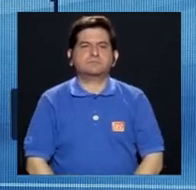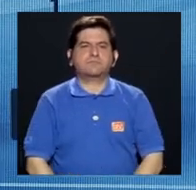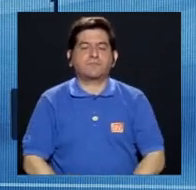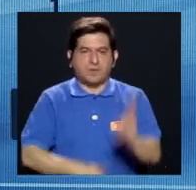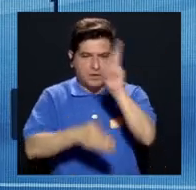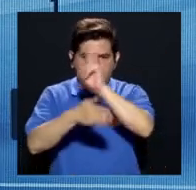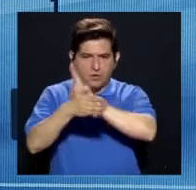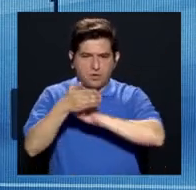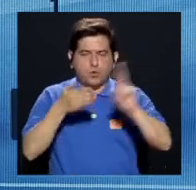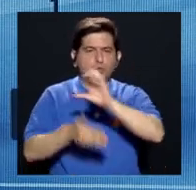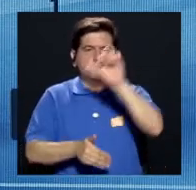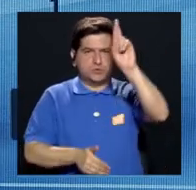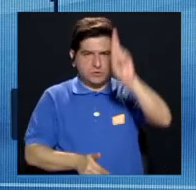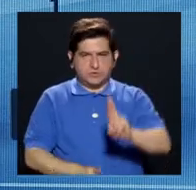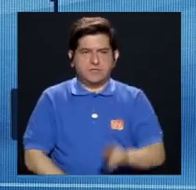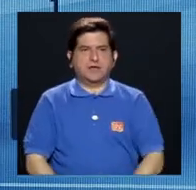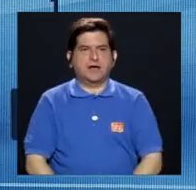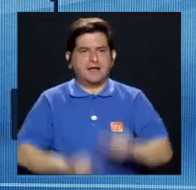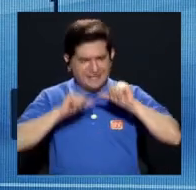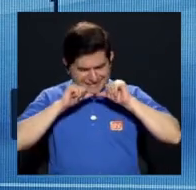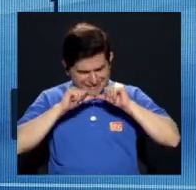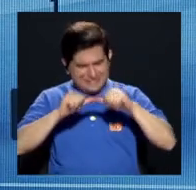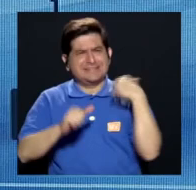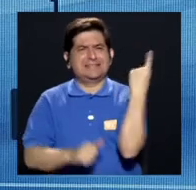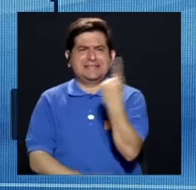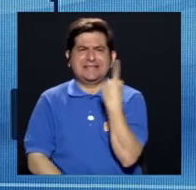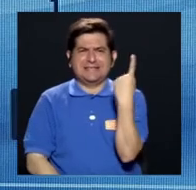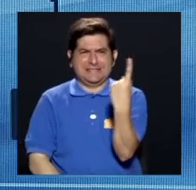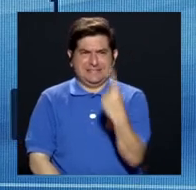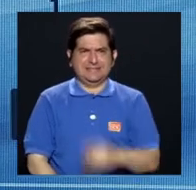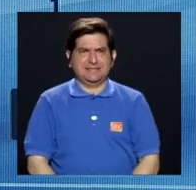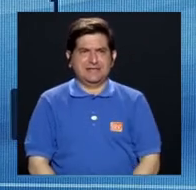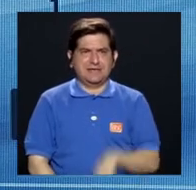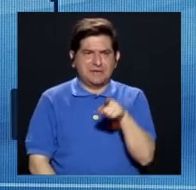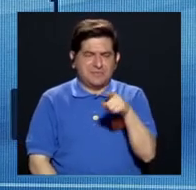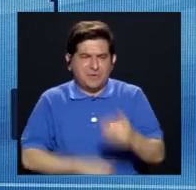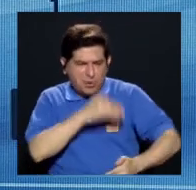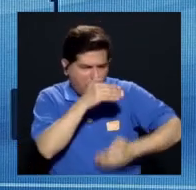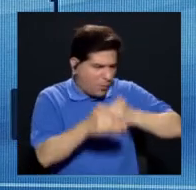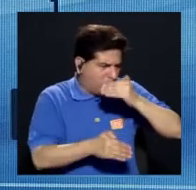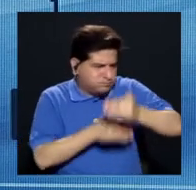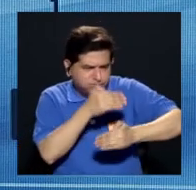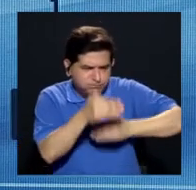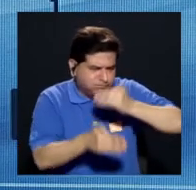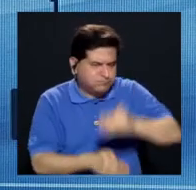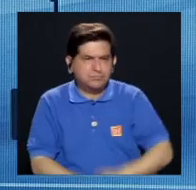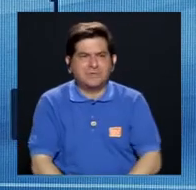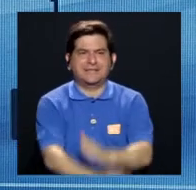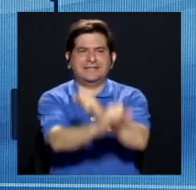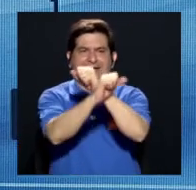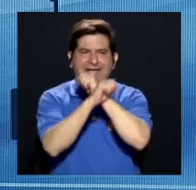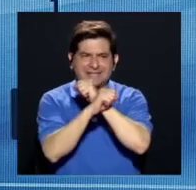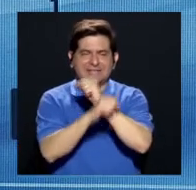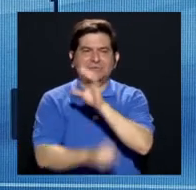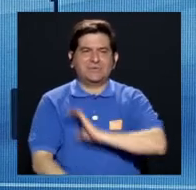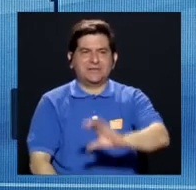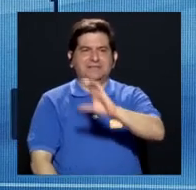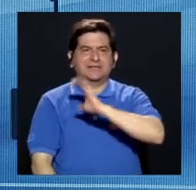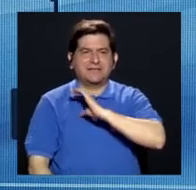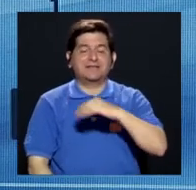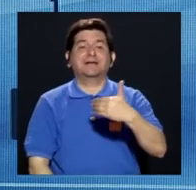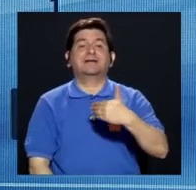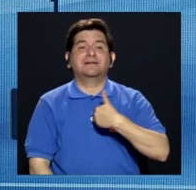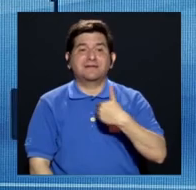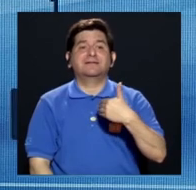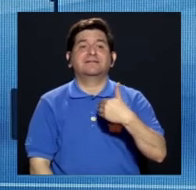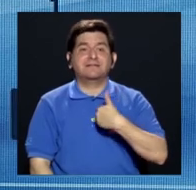La Universidad de Costa Rica continuará siempre con este proceso para asegurar la calidad.